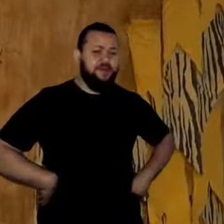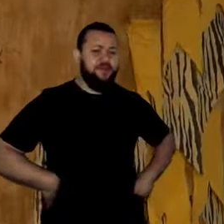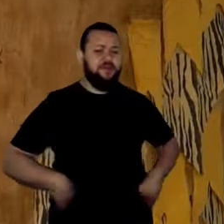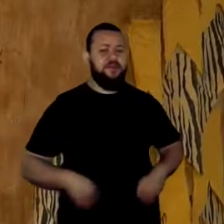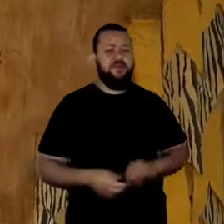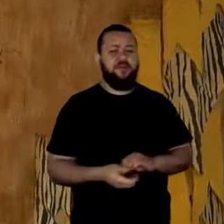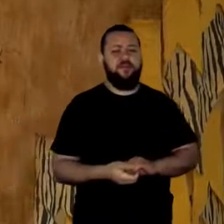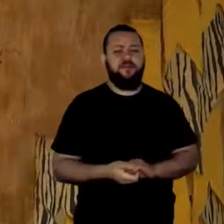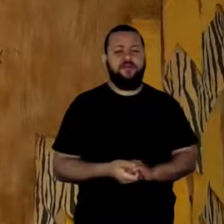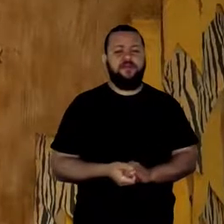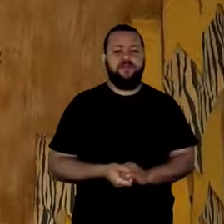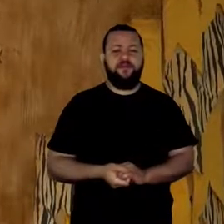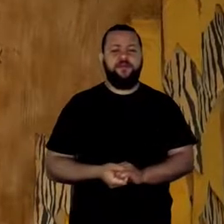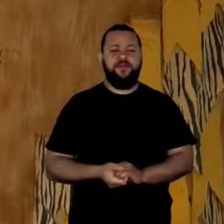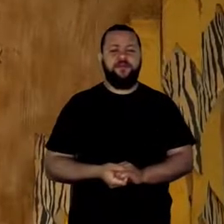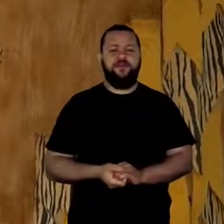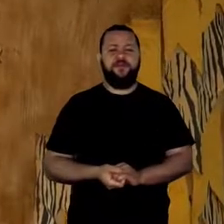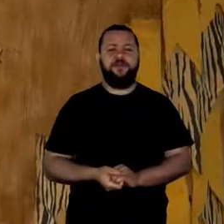Ay.